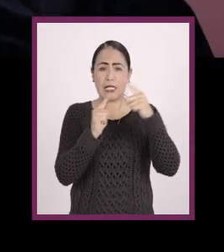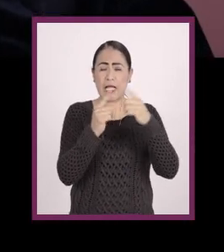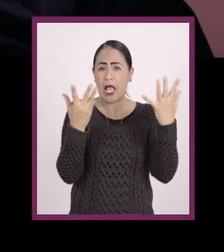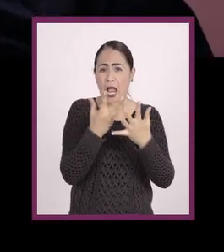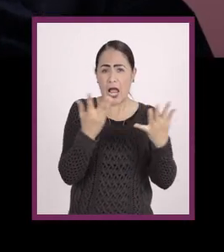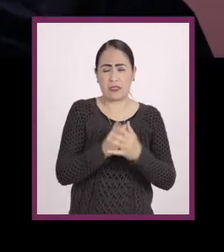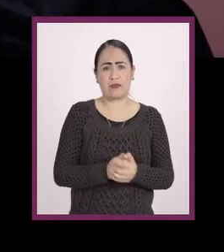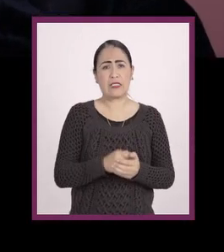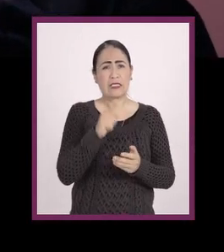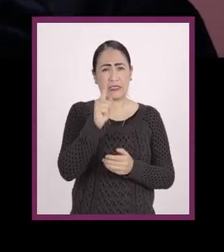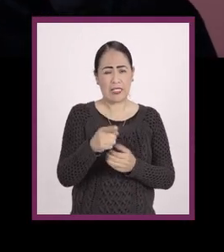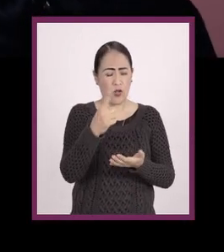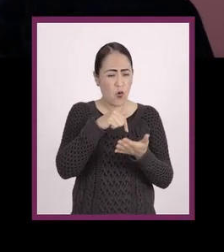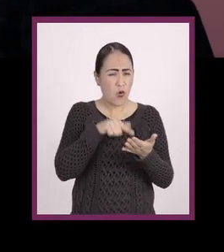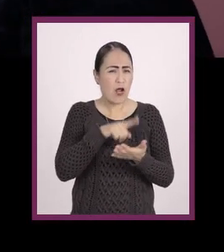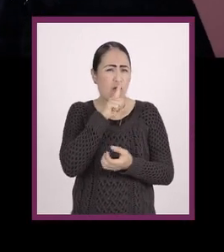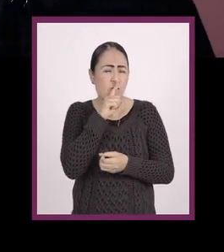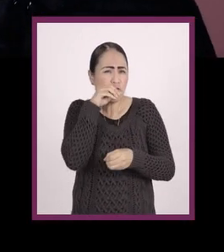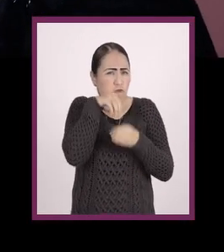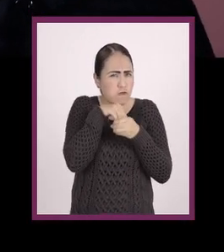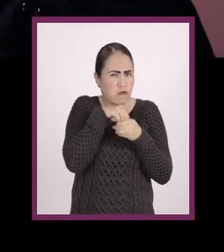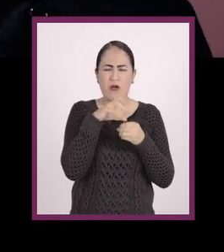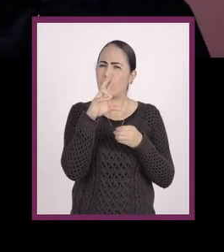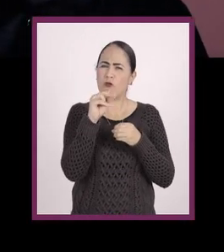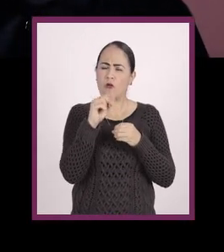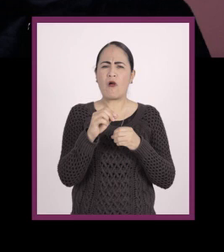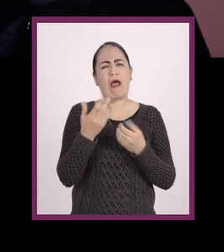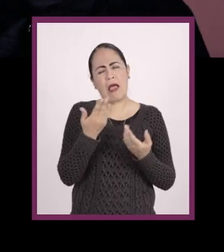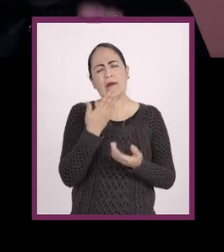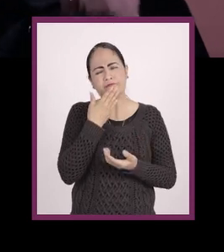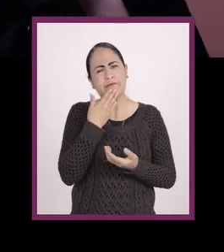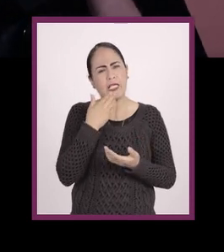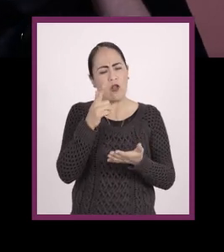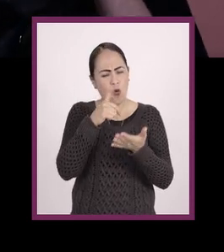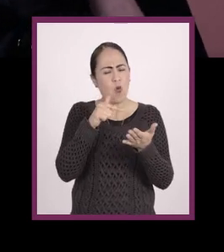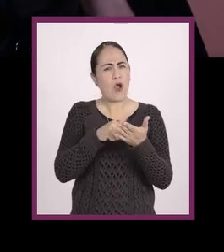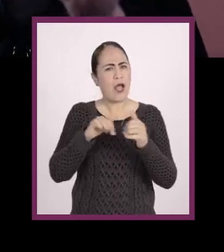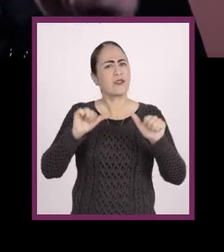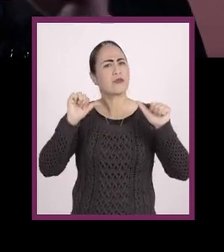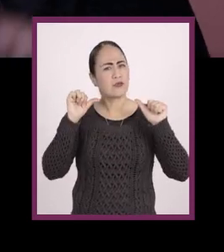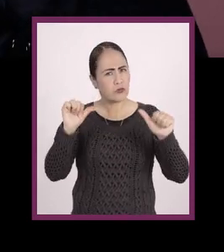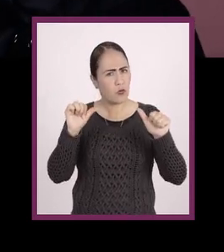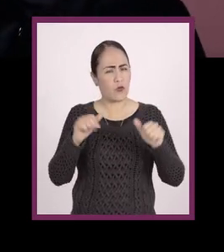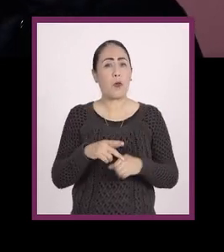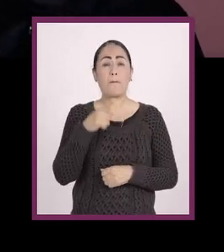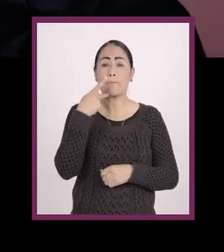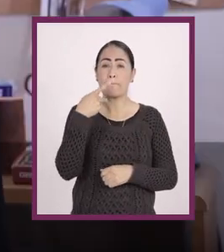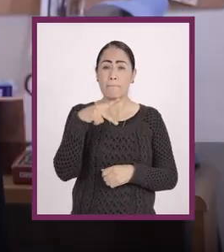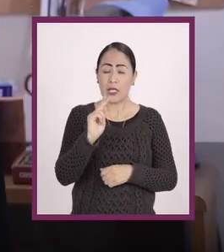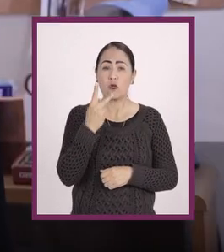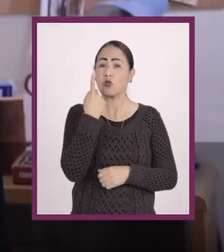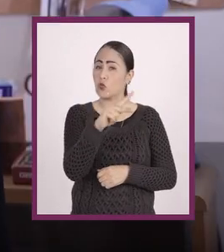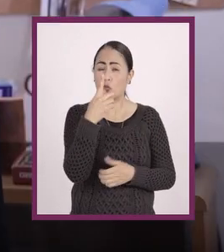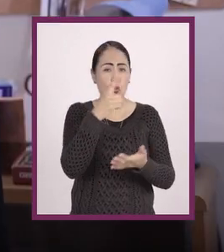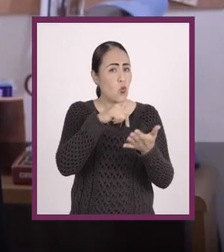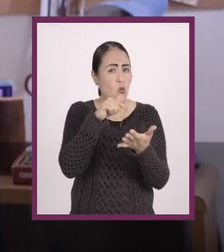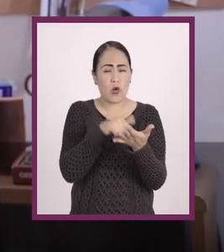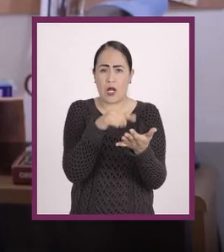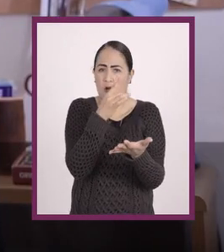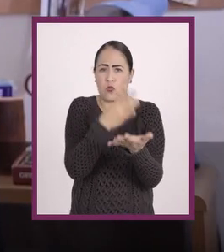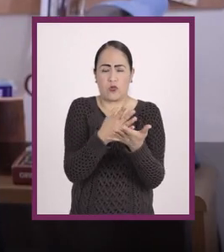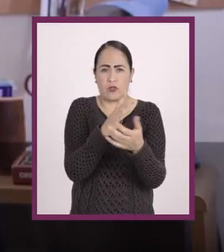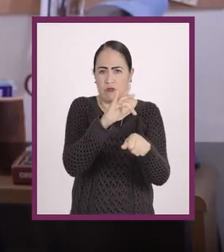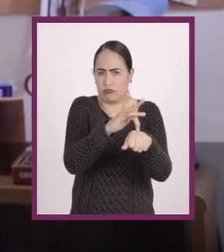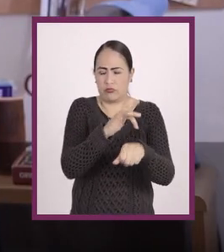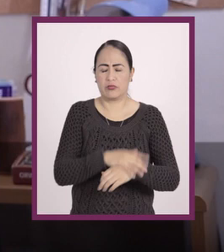que ser un lugar súper secreto con que sea cómodo vaca pero que sea tu lugar ya que un buen